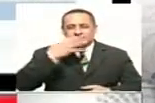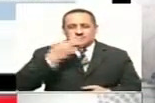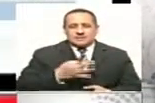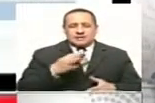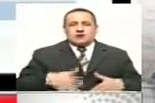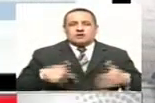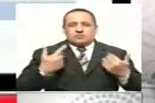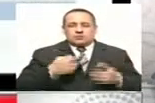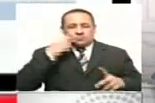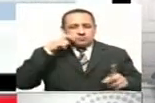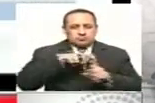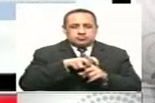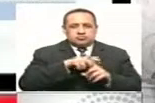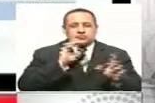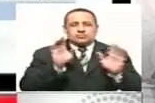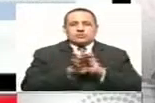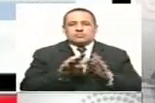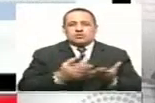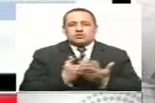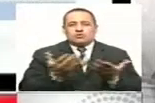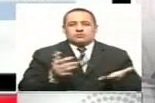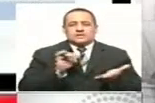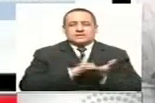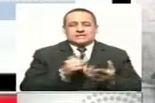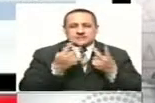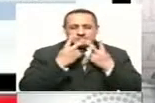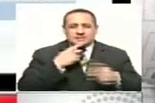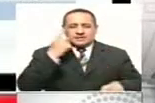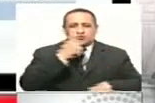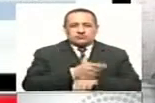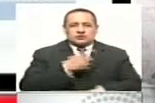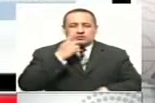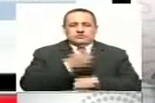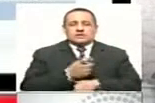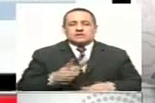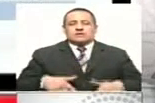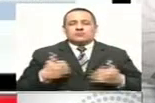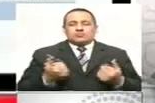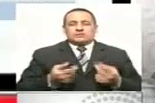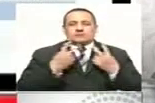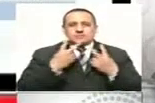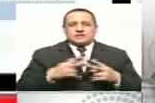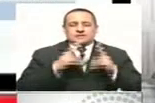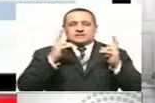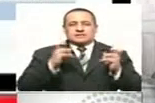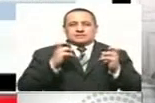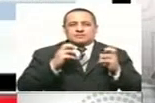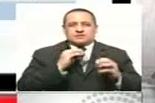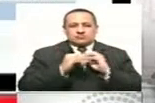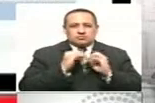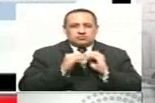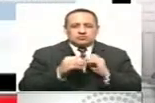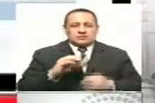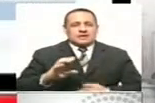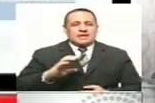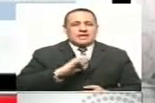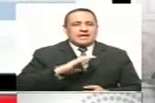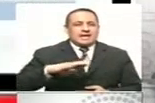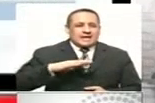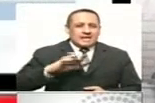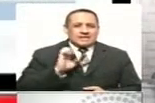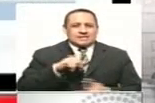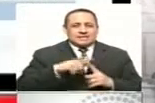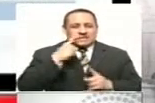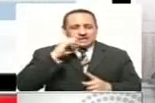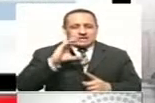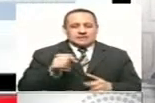podamos identificar situaciones que se van denunciando, que pueden ser situaciones reñidas con la ética, con la ley.